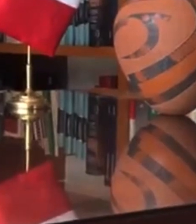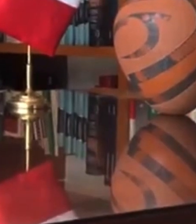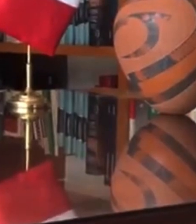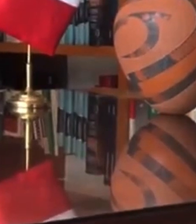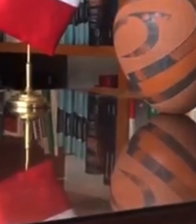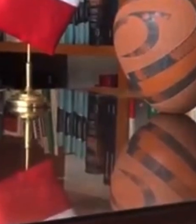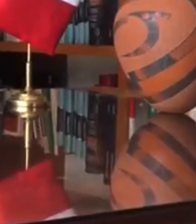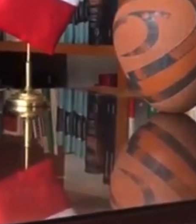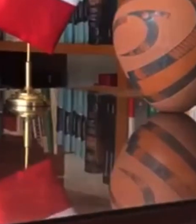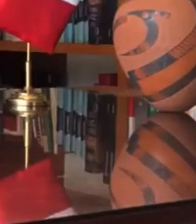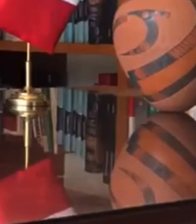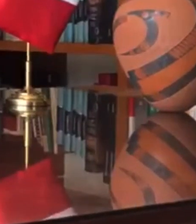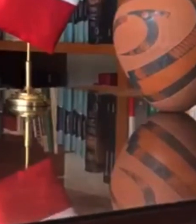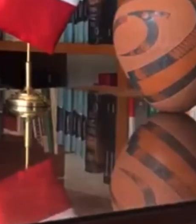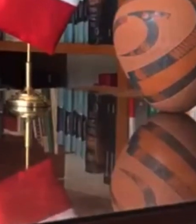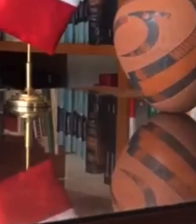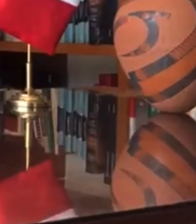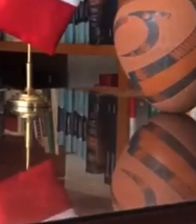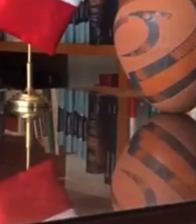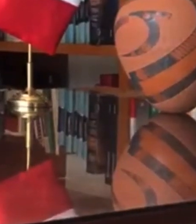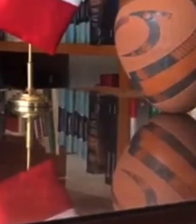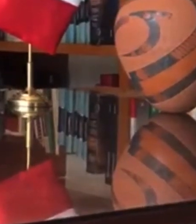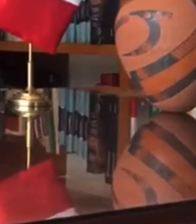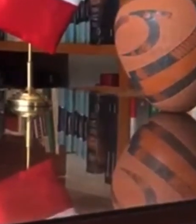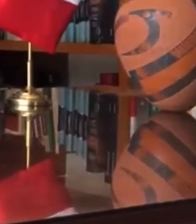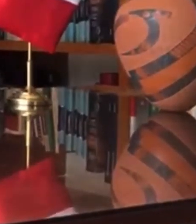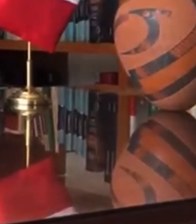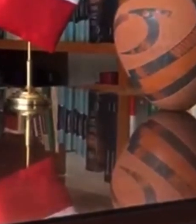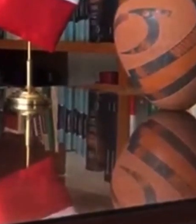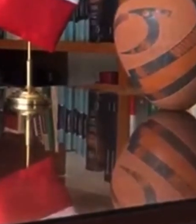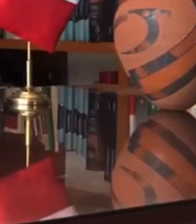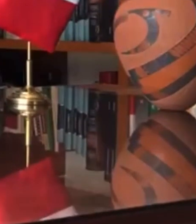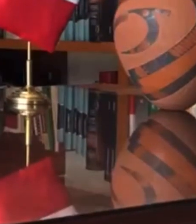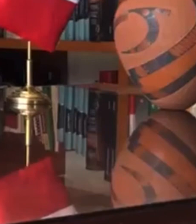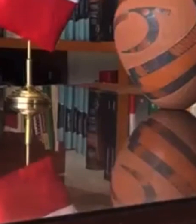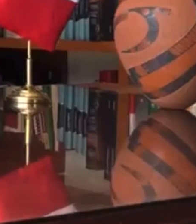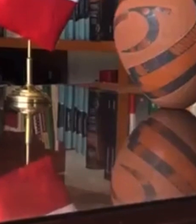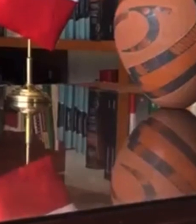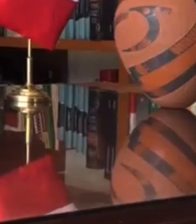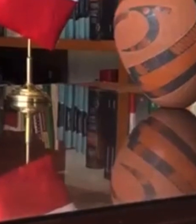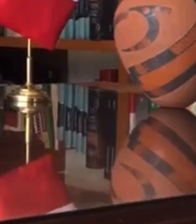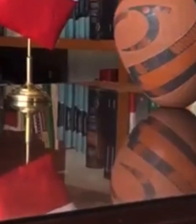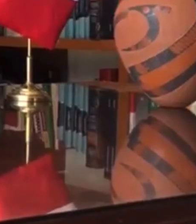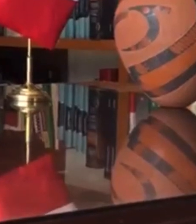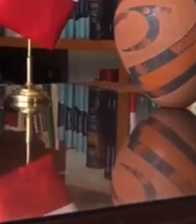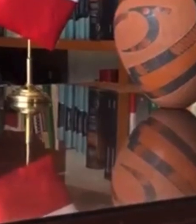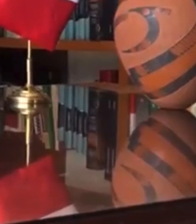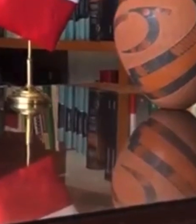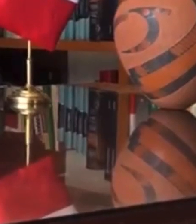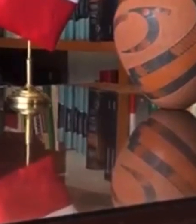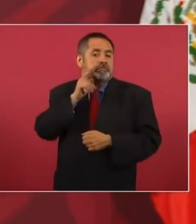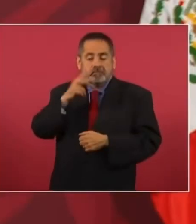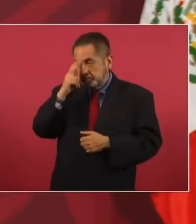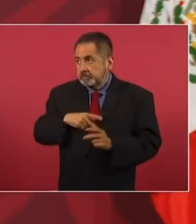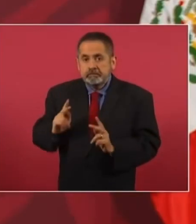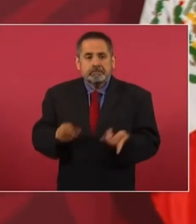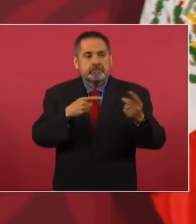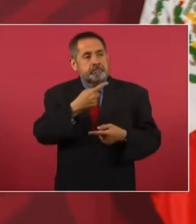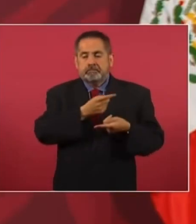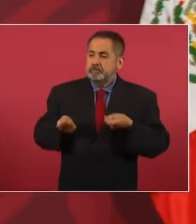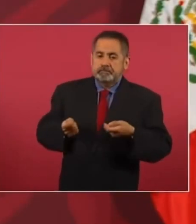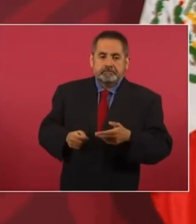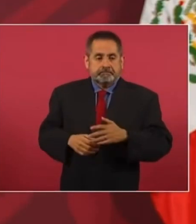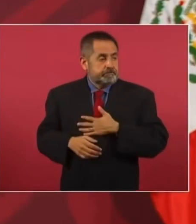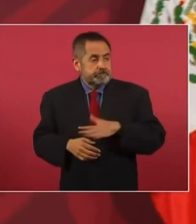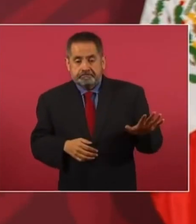apostando, estamos decidiendo por el libre comercio. No tenemos ninguna duda.